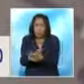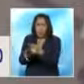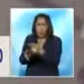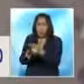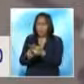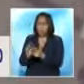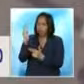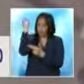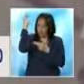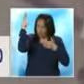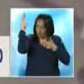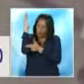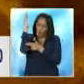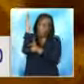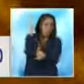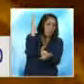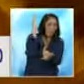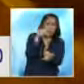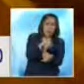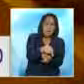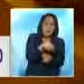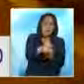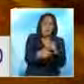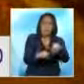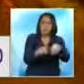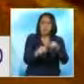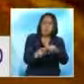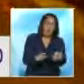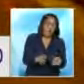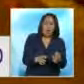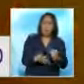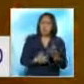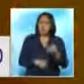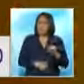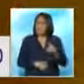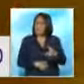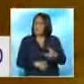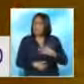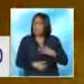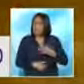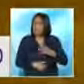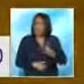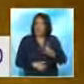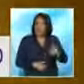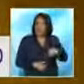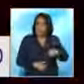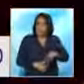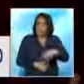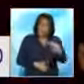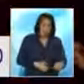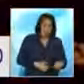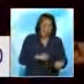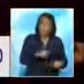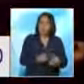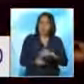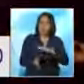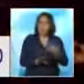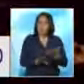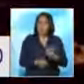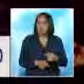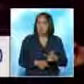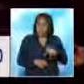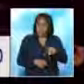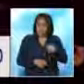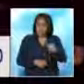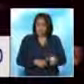un poste y luego lo arrolla. La víctima, Oscar Llanos Vera, de solo 22 años, murió al instante. Regresaba a su casa